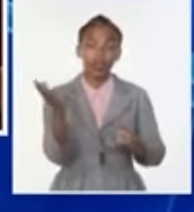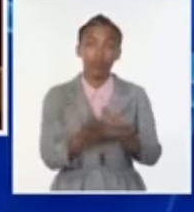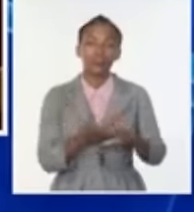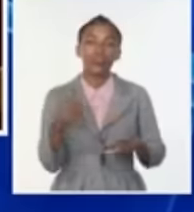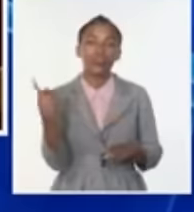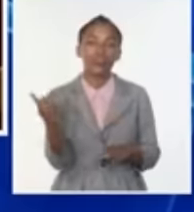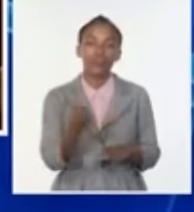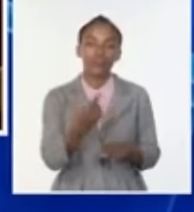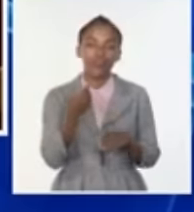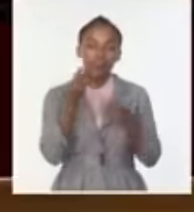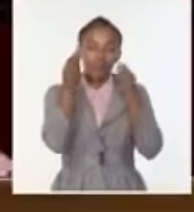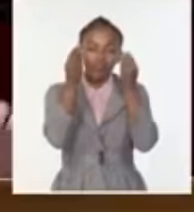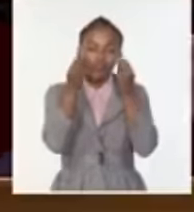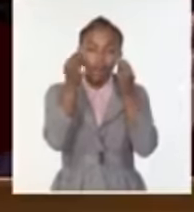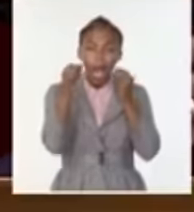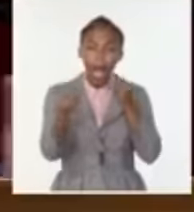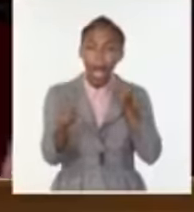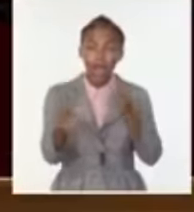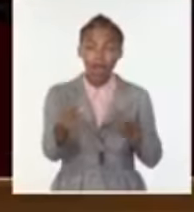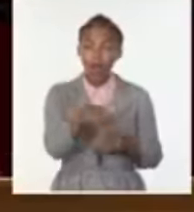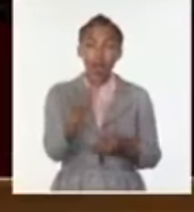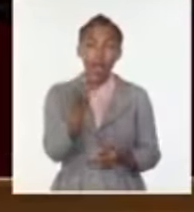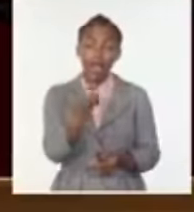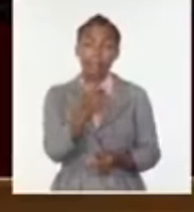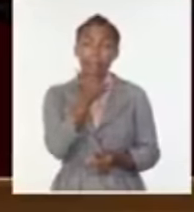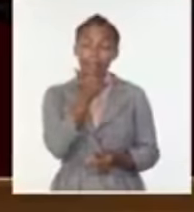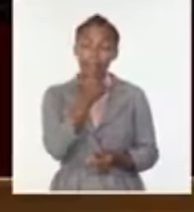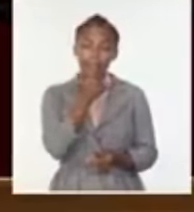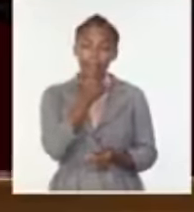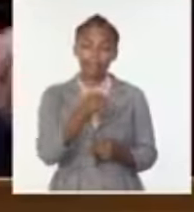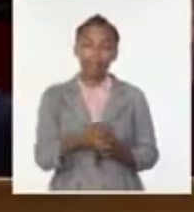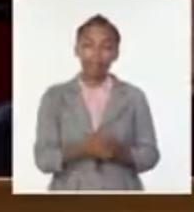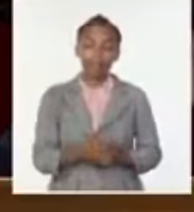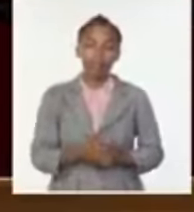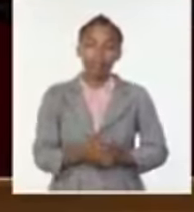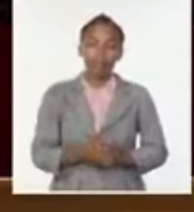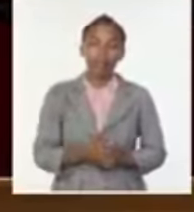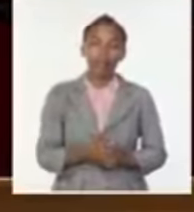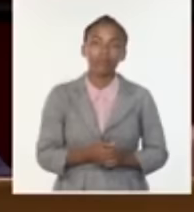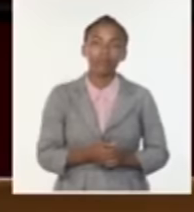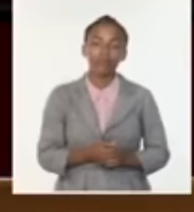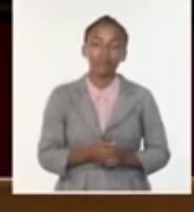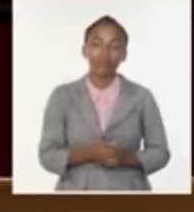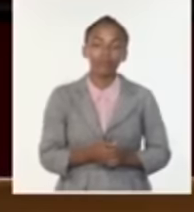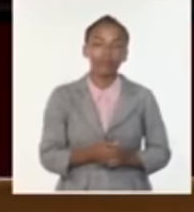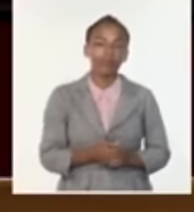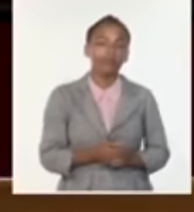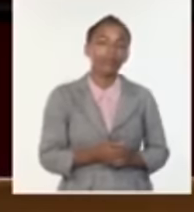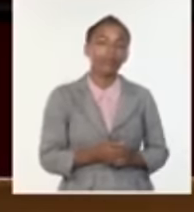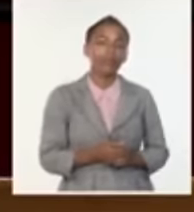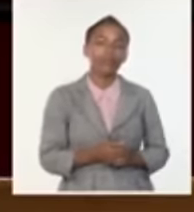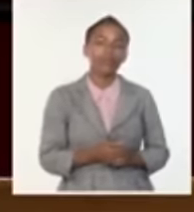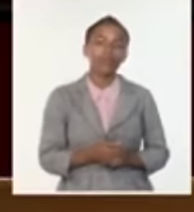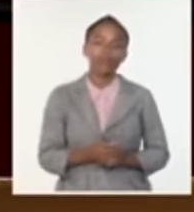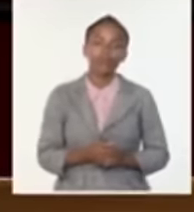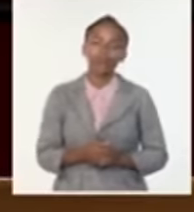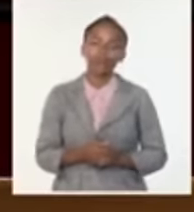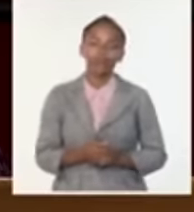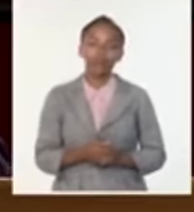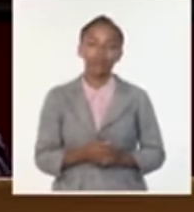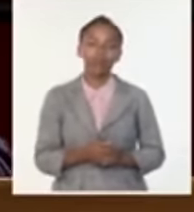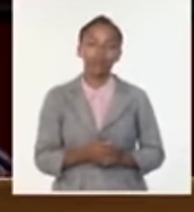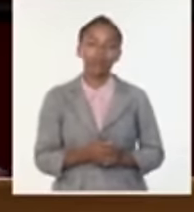también distorsiones. Hay quien ante la incapacidad de cobrar multa, la cancelo. Todo eso lo estamos revisando y